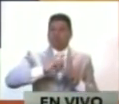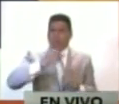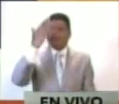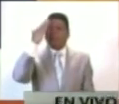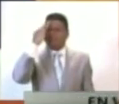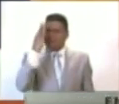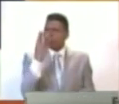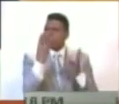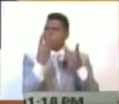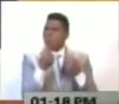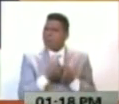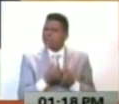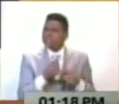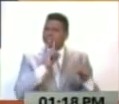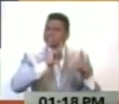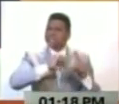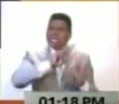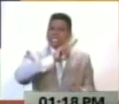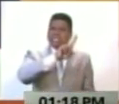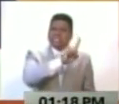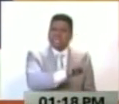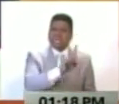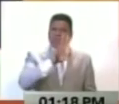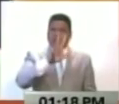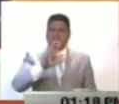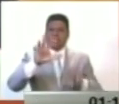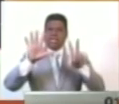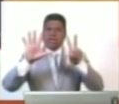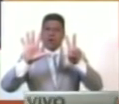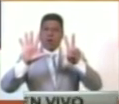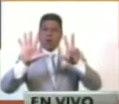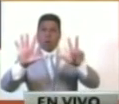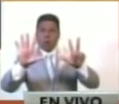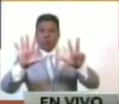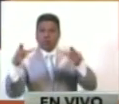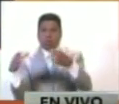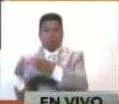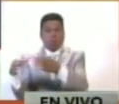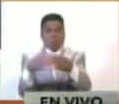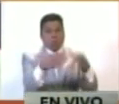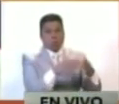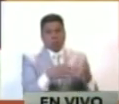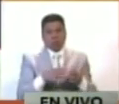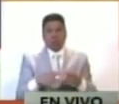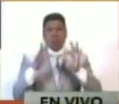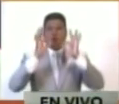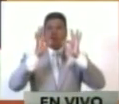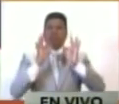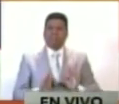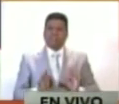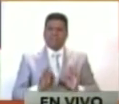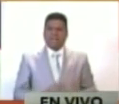cumbre, 138 delegaciones. Eso es información oficial, cierta y